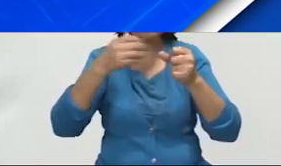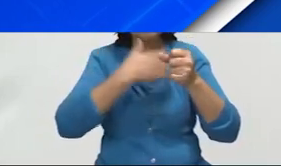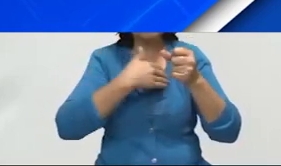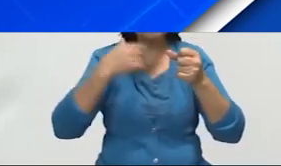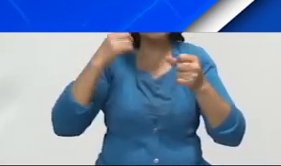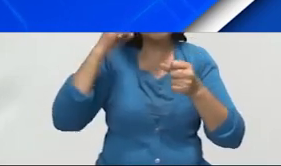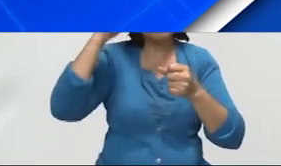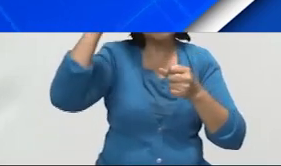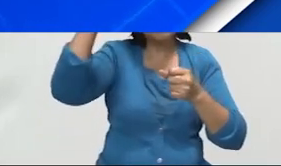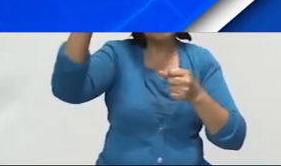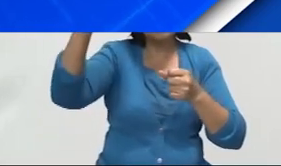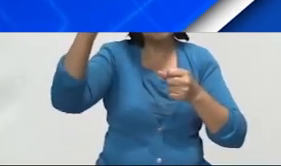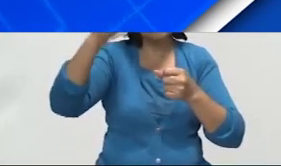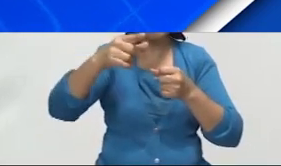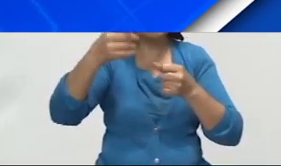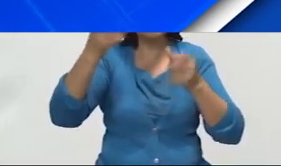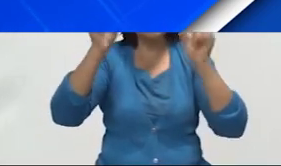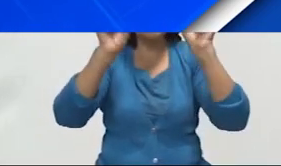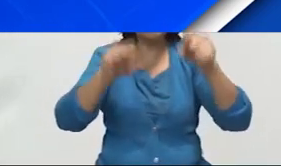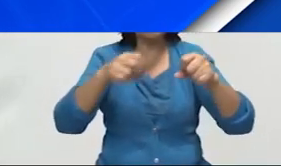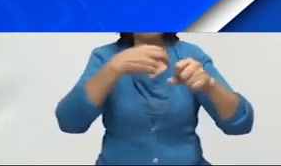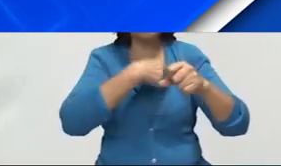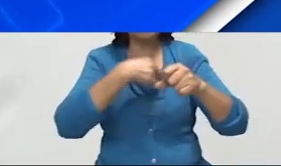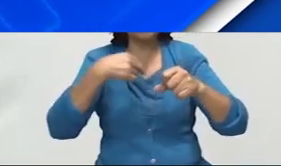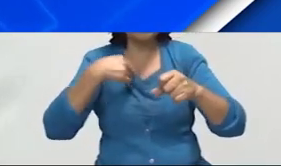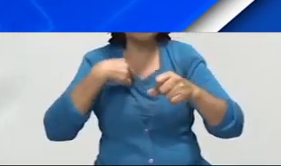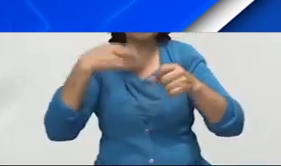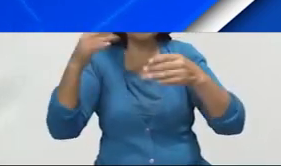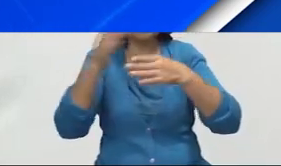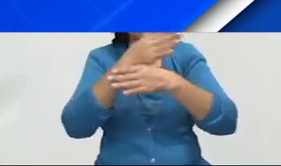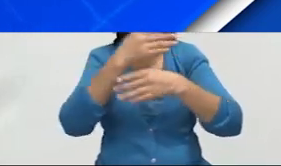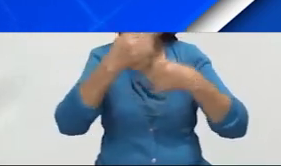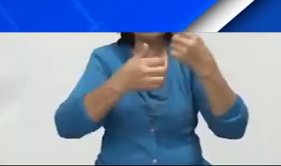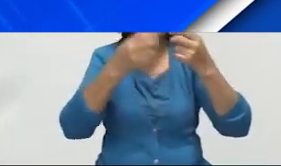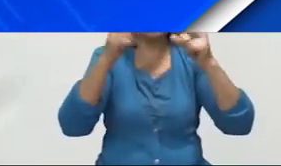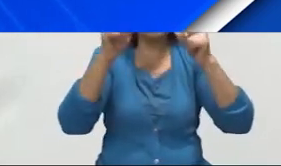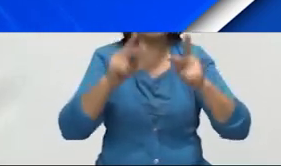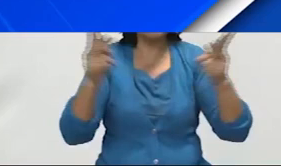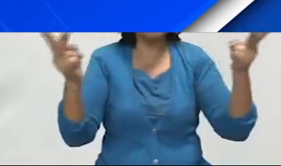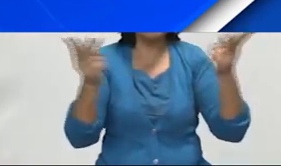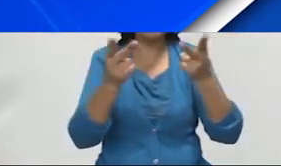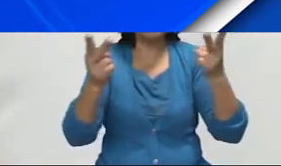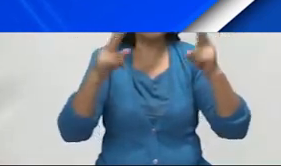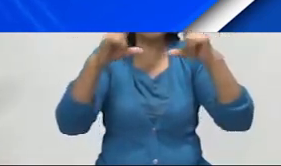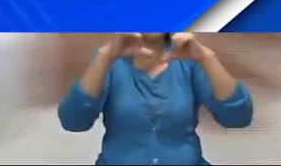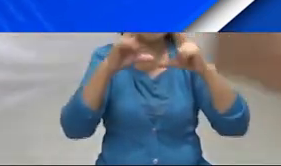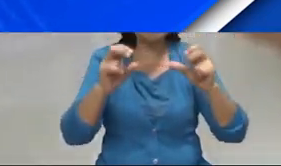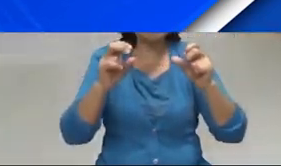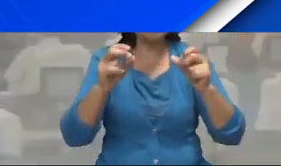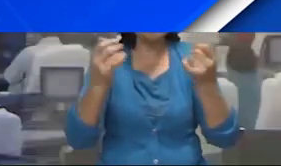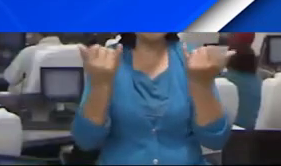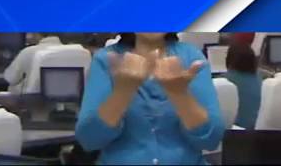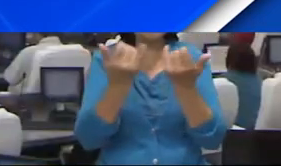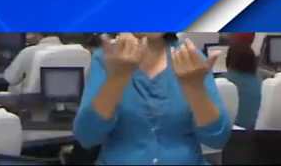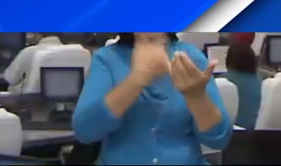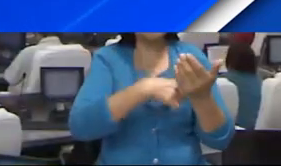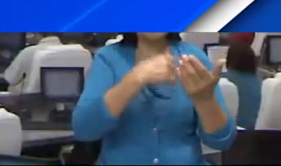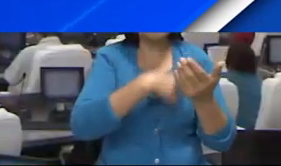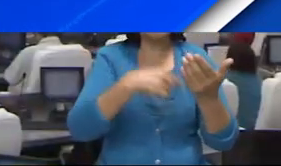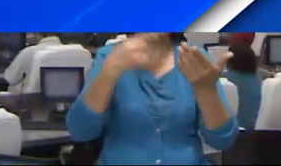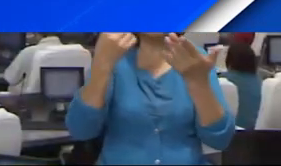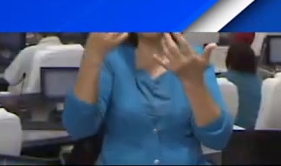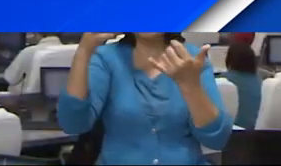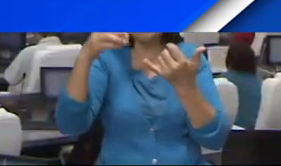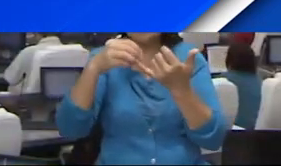el desarrollo de las habilidades y destrezas de los nicaragüenses, la creación de escuela de